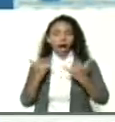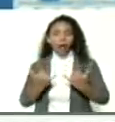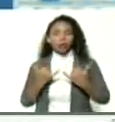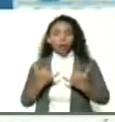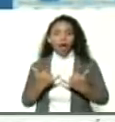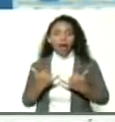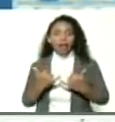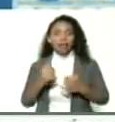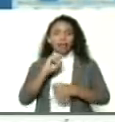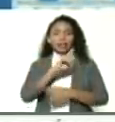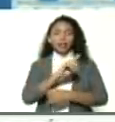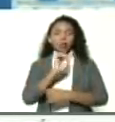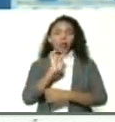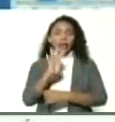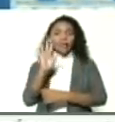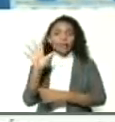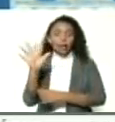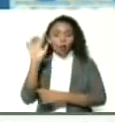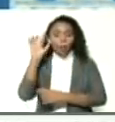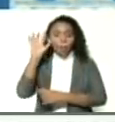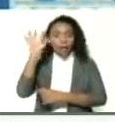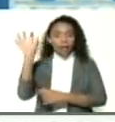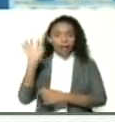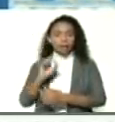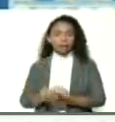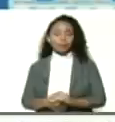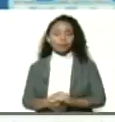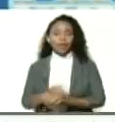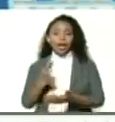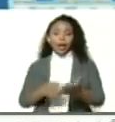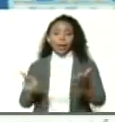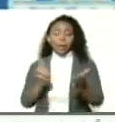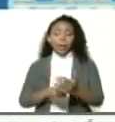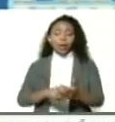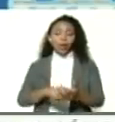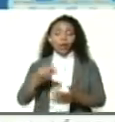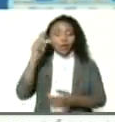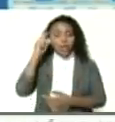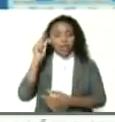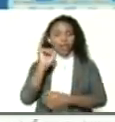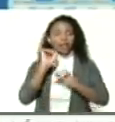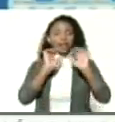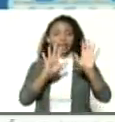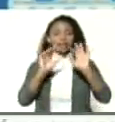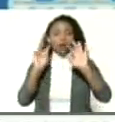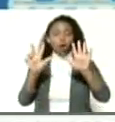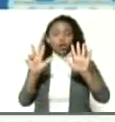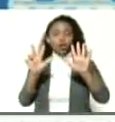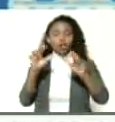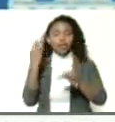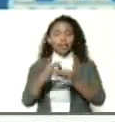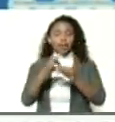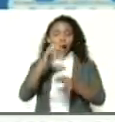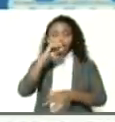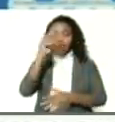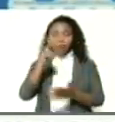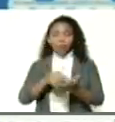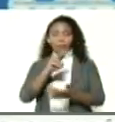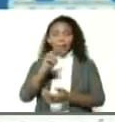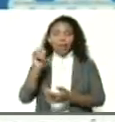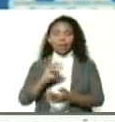somos 145 países. Repito la fecha, 18 de septiembre del año 2020.